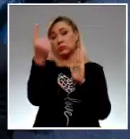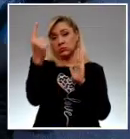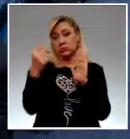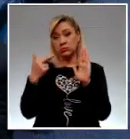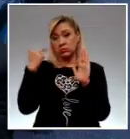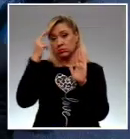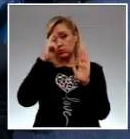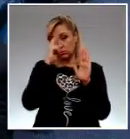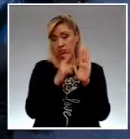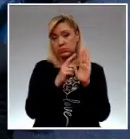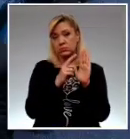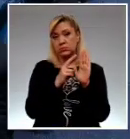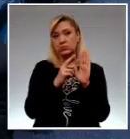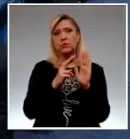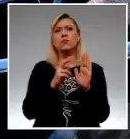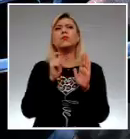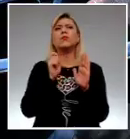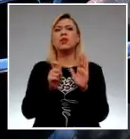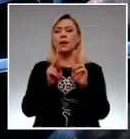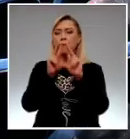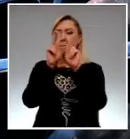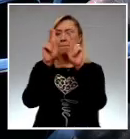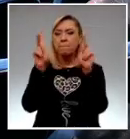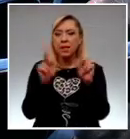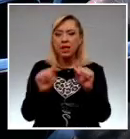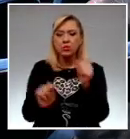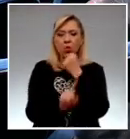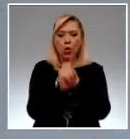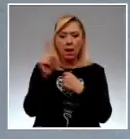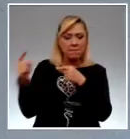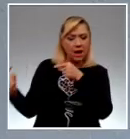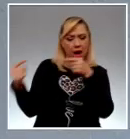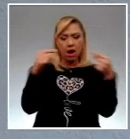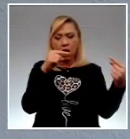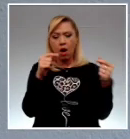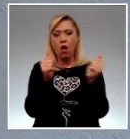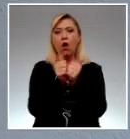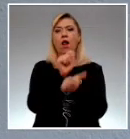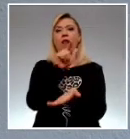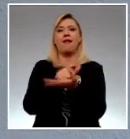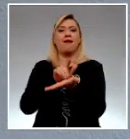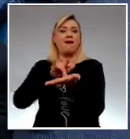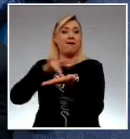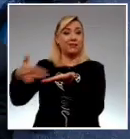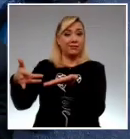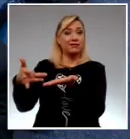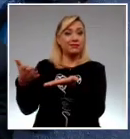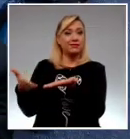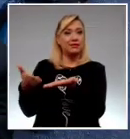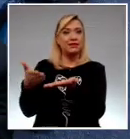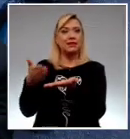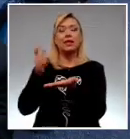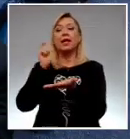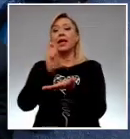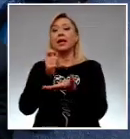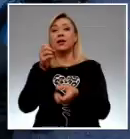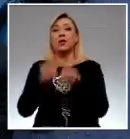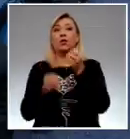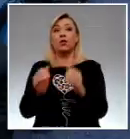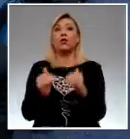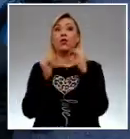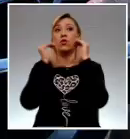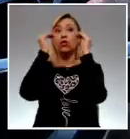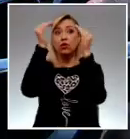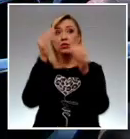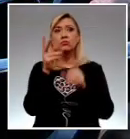solo Pacifica el conflicto en el auditorio y en las salas de la suprema corte invitados especiales y personal del tribunal